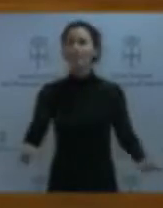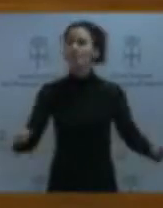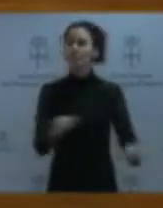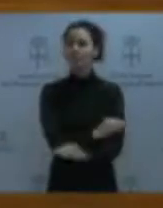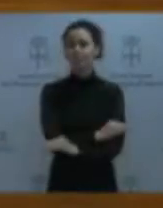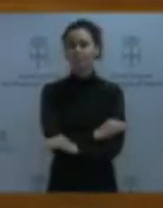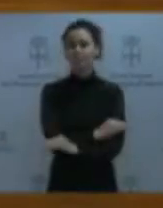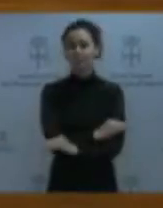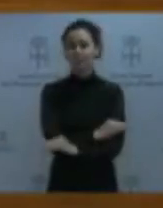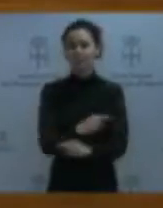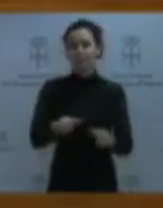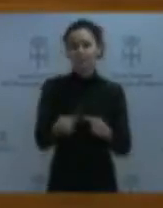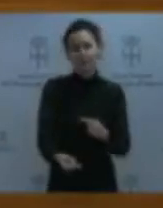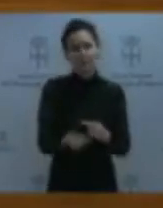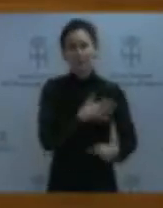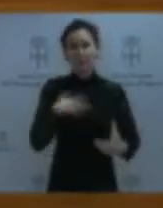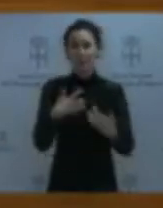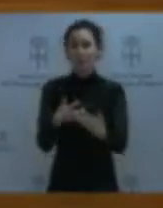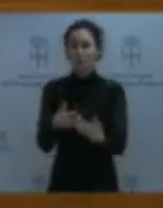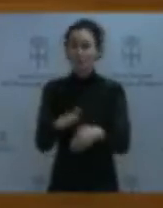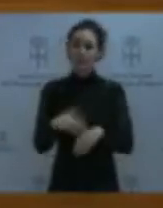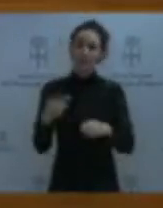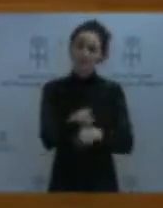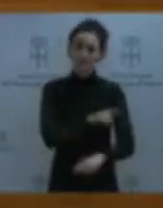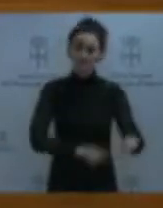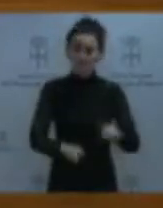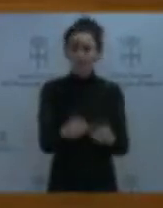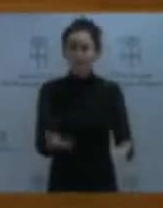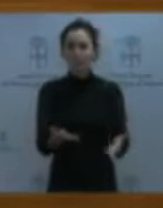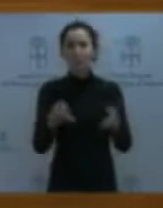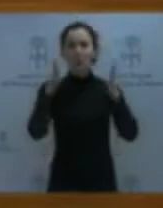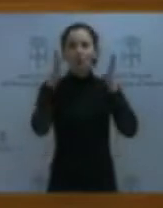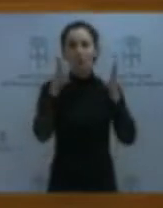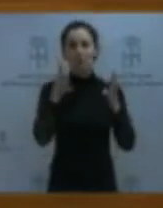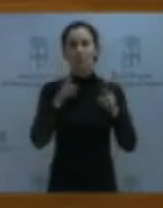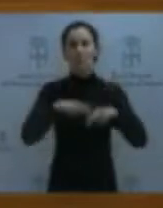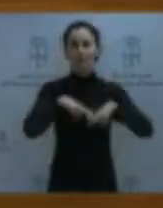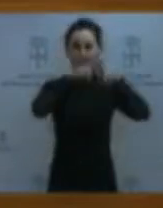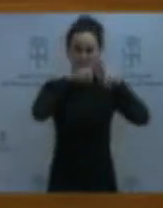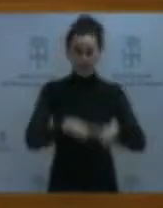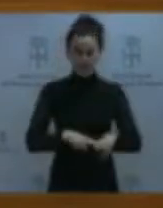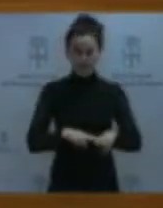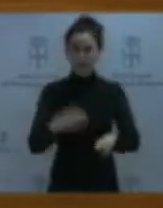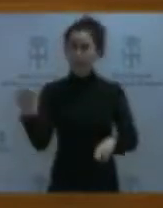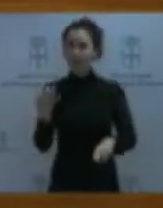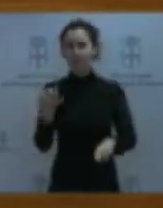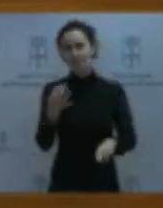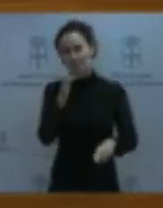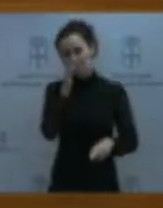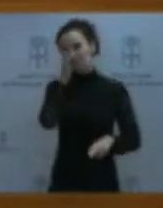cotidiana que queremos combatir. Por eso les sugiero que analicen eso y que revisen alguna de